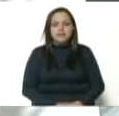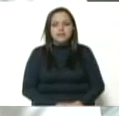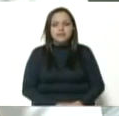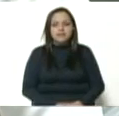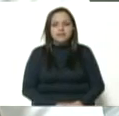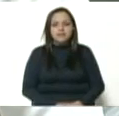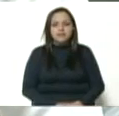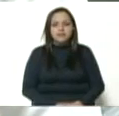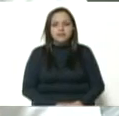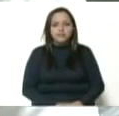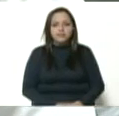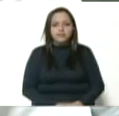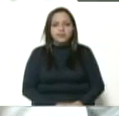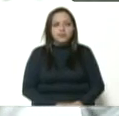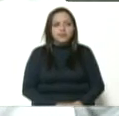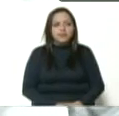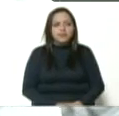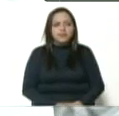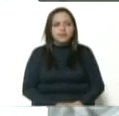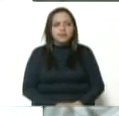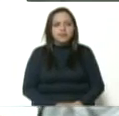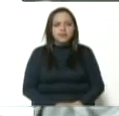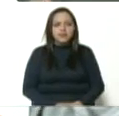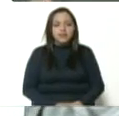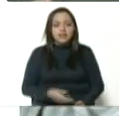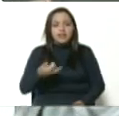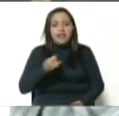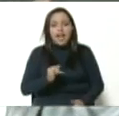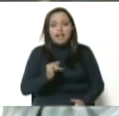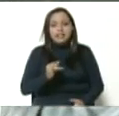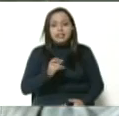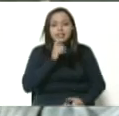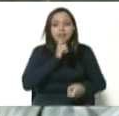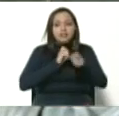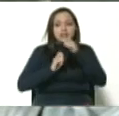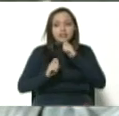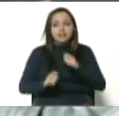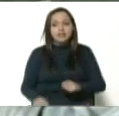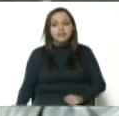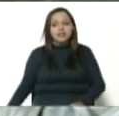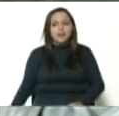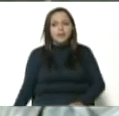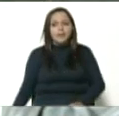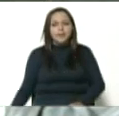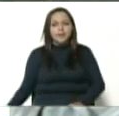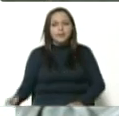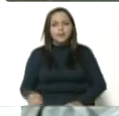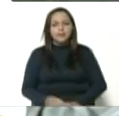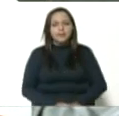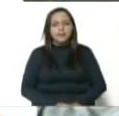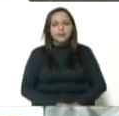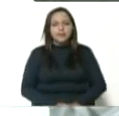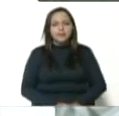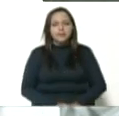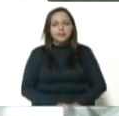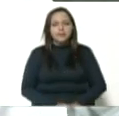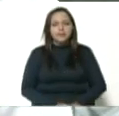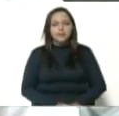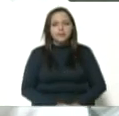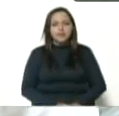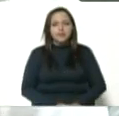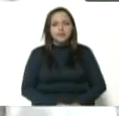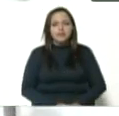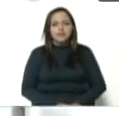en el mundo civilizado, que tuvo alto costo de vidas de muchos trabajadores para lograrlo, las cuales defendemos a todo